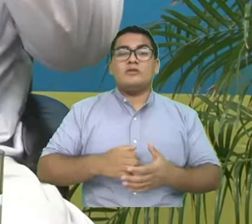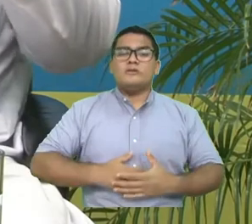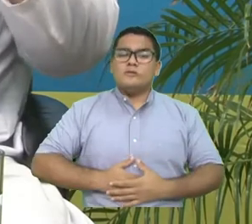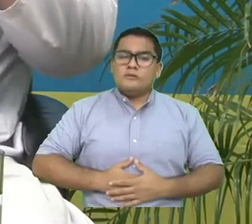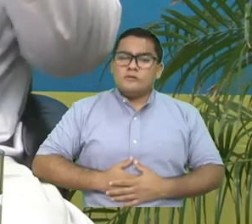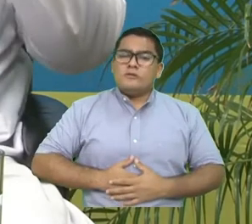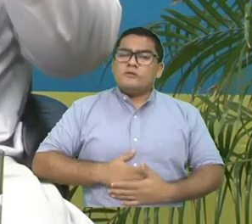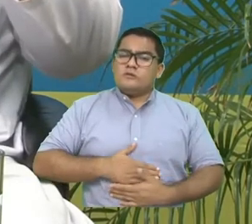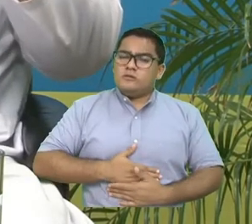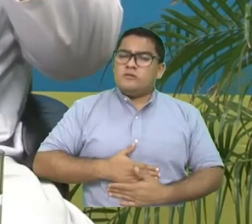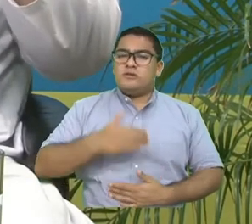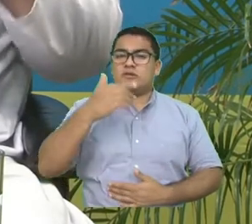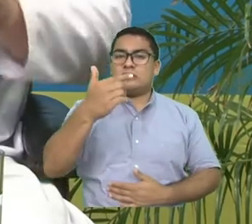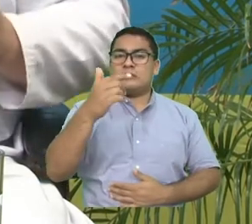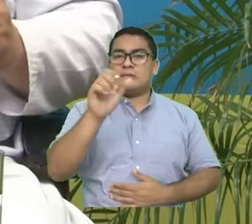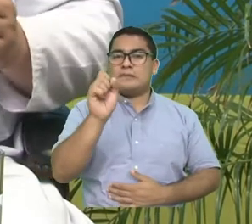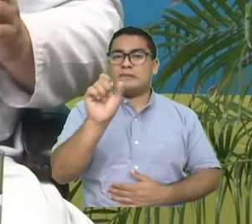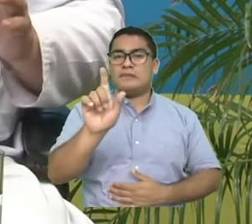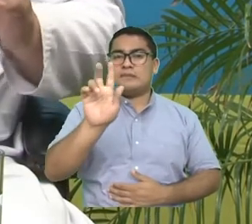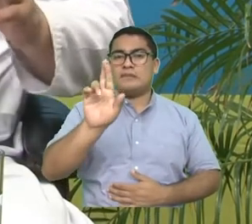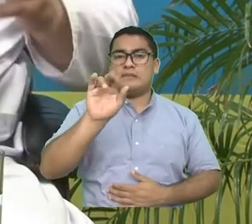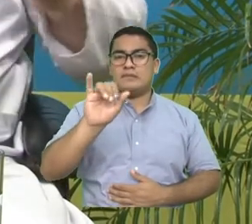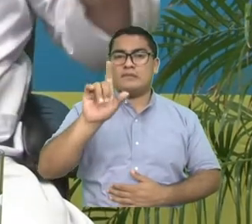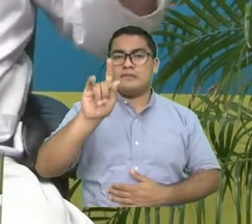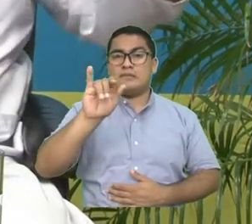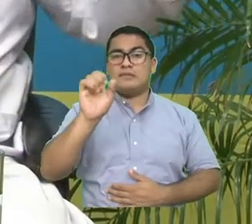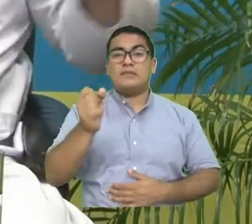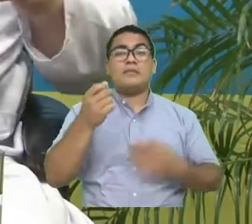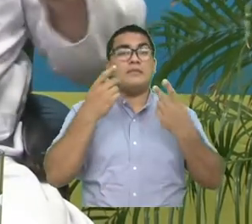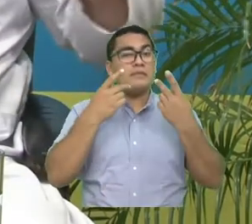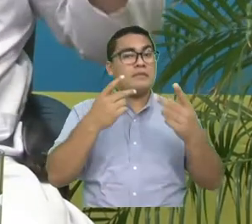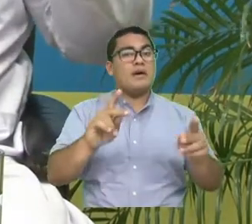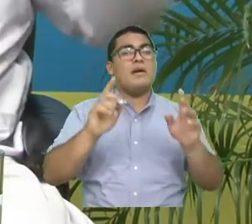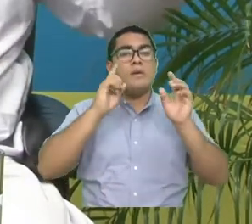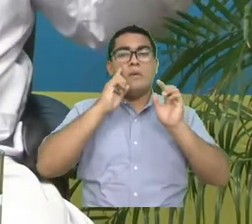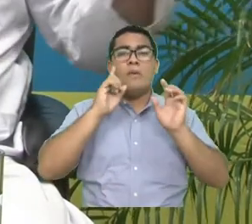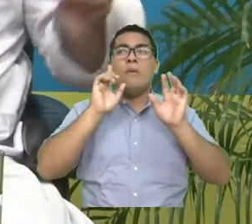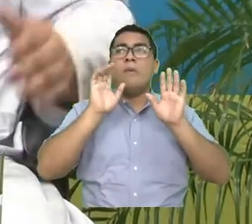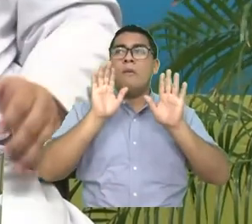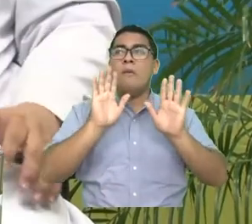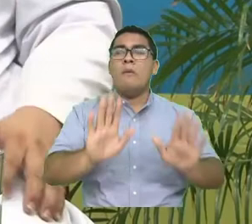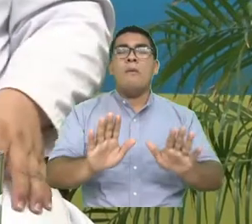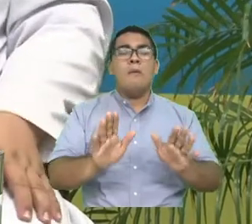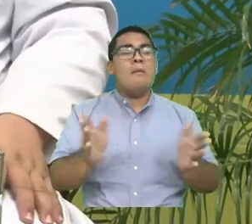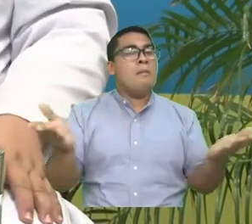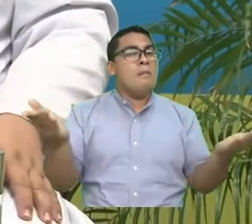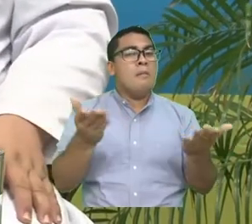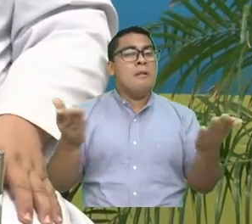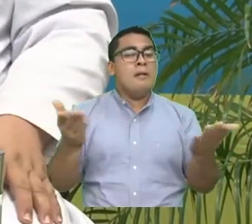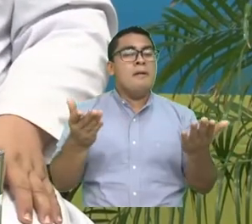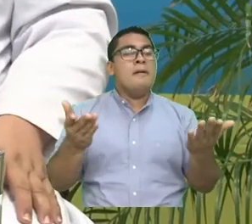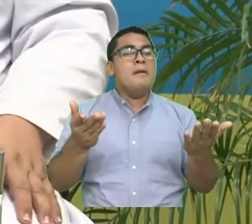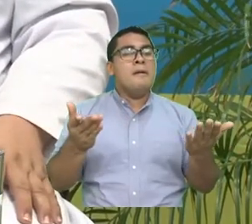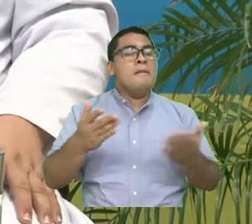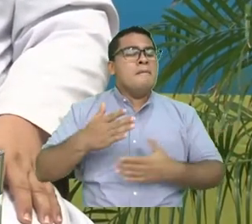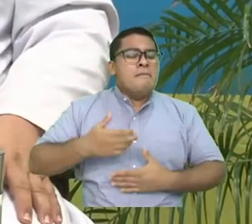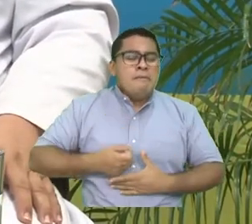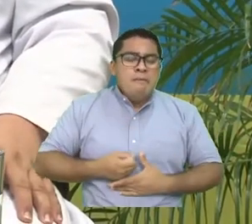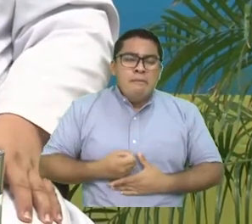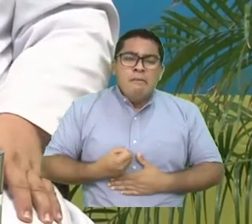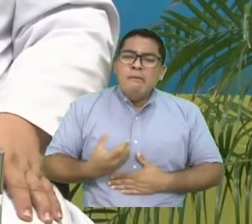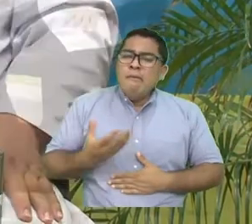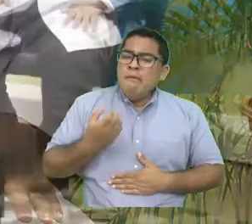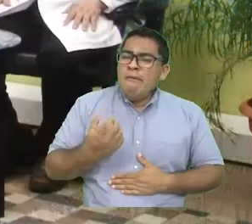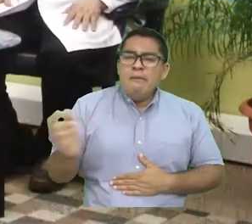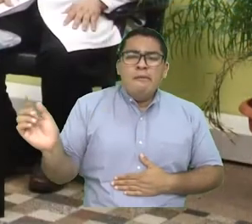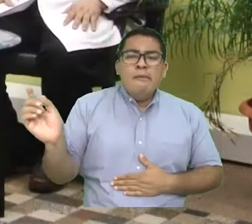te mantienes y no la comes, entonces puede ser que prolongues el tiempo desde que no te dé un evento de dolor. Usted